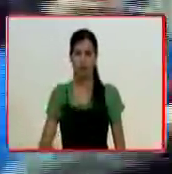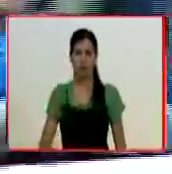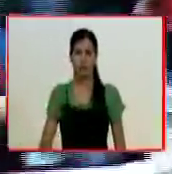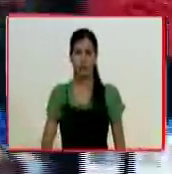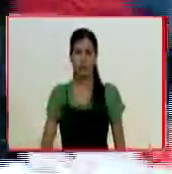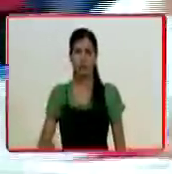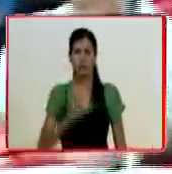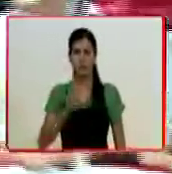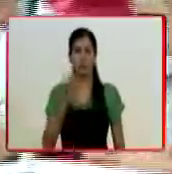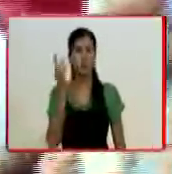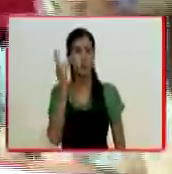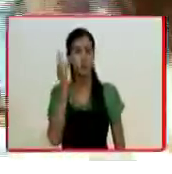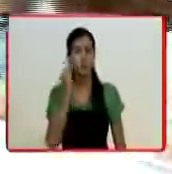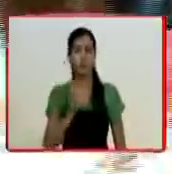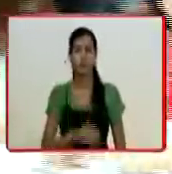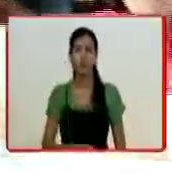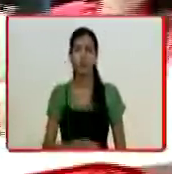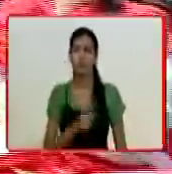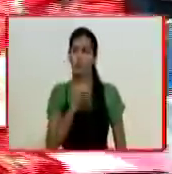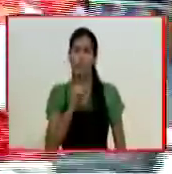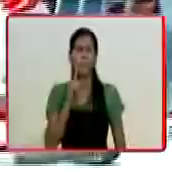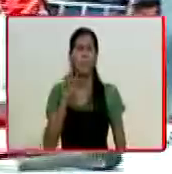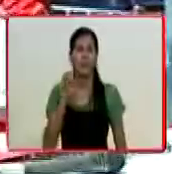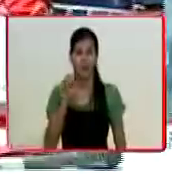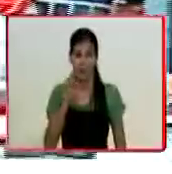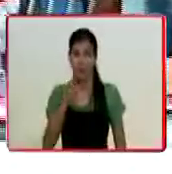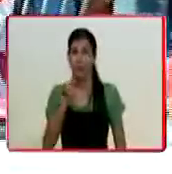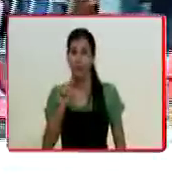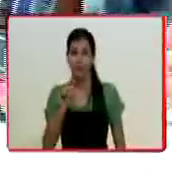Villegas, mira, si me presta un micrófono,